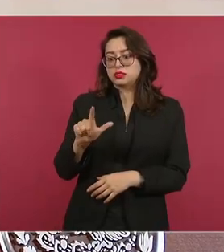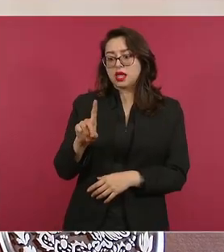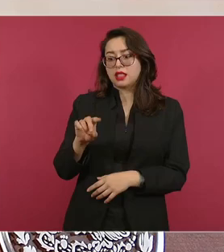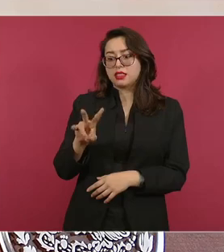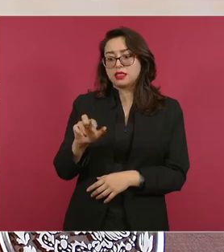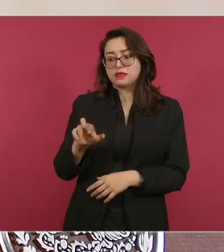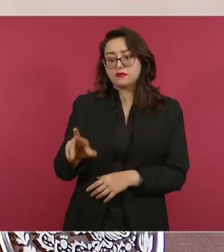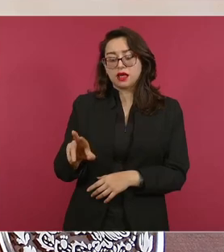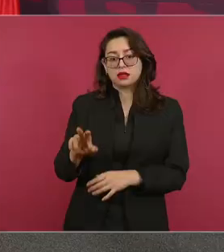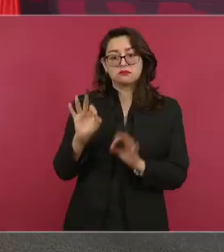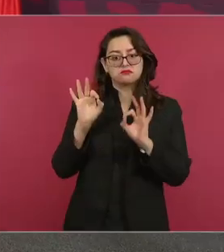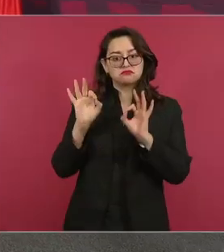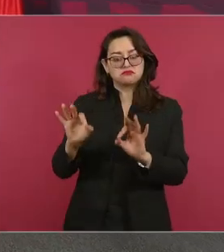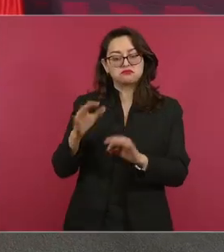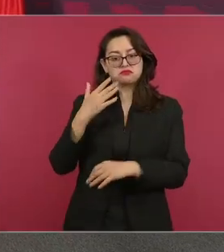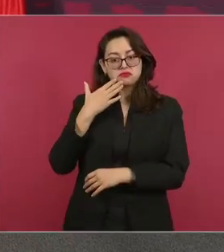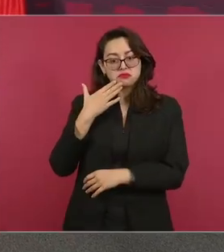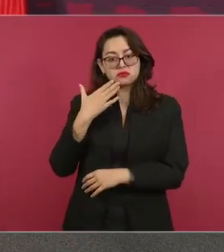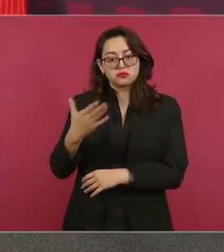bien.